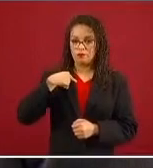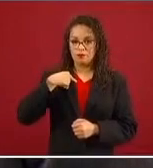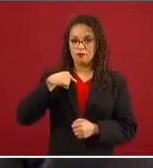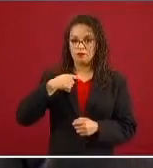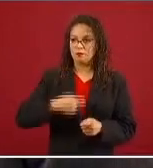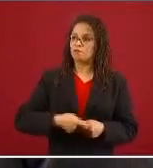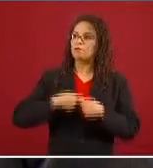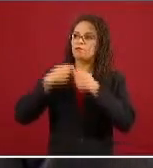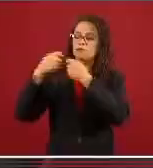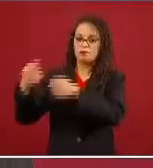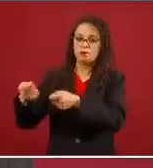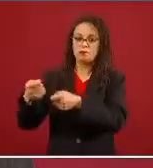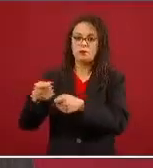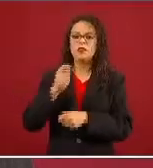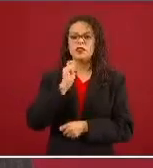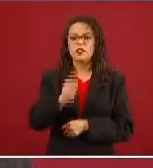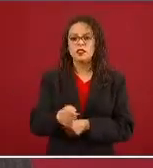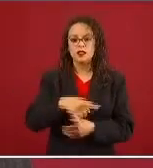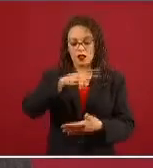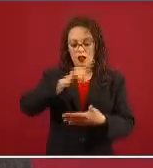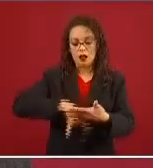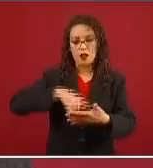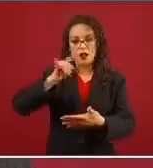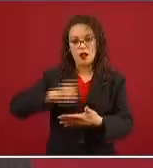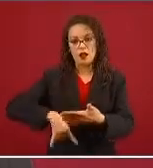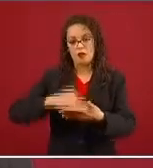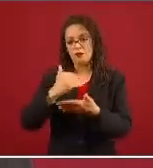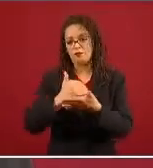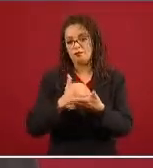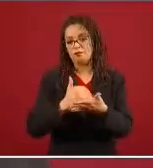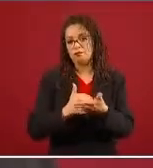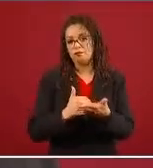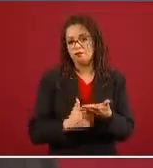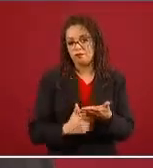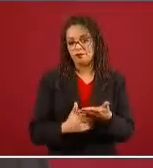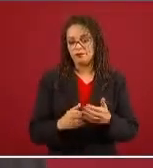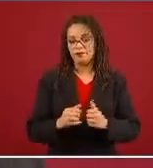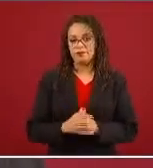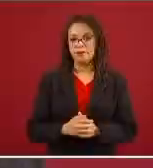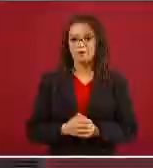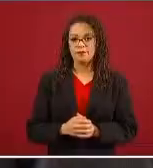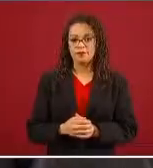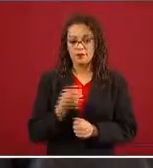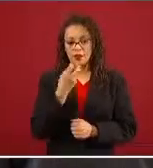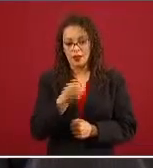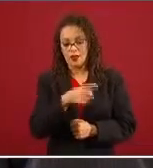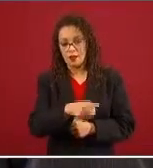impuestos. No podemos hacer eso. O sea, no podemos